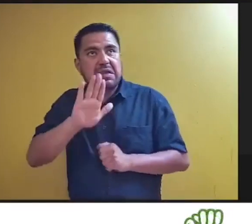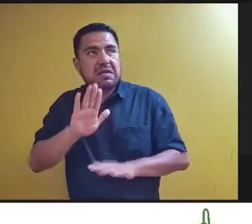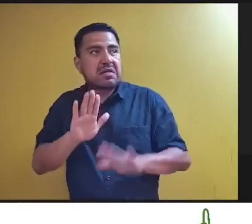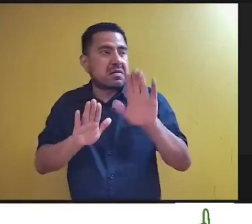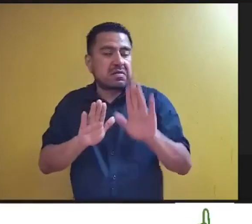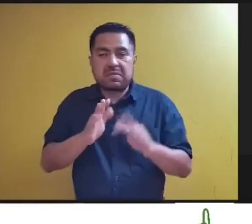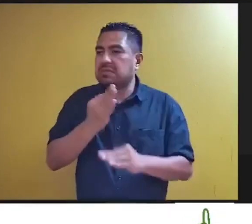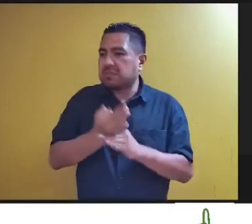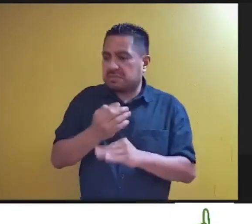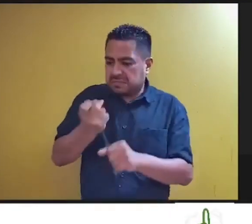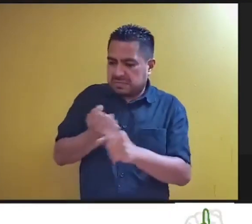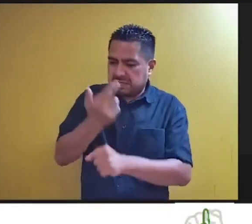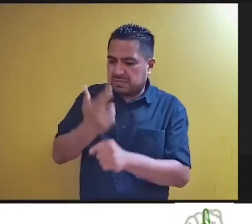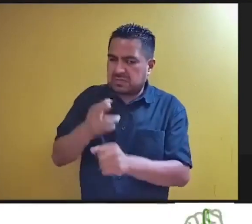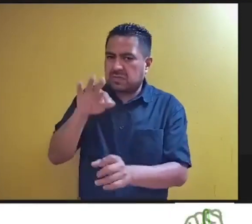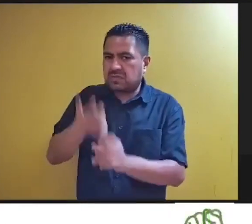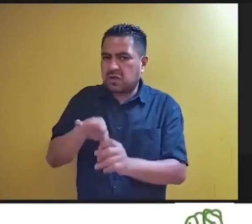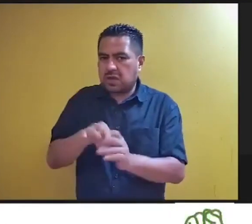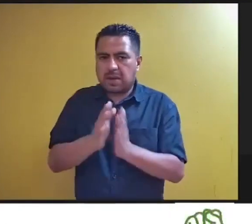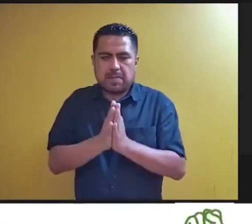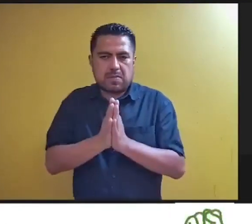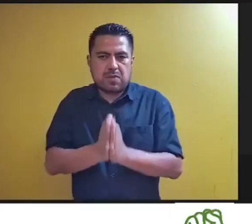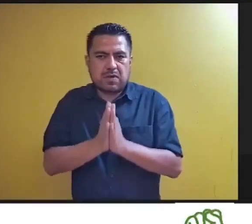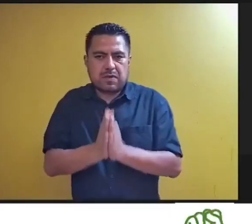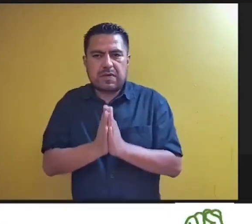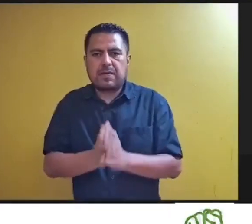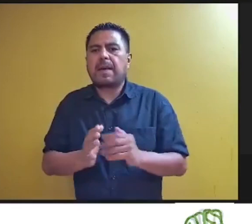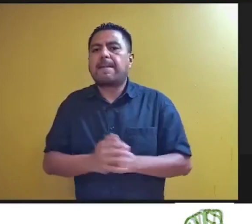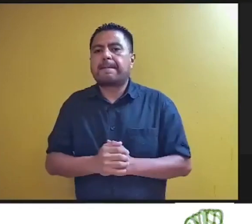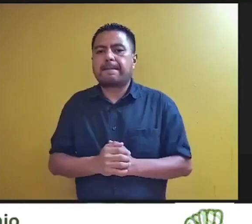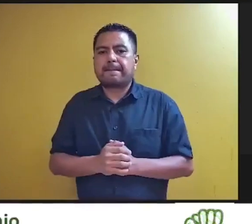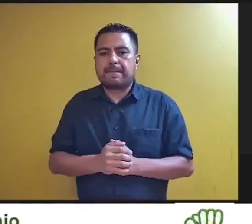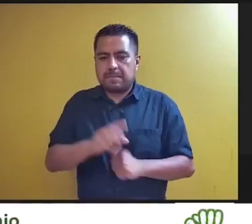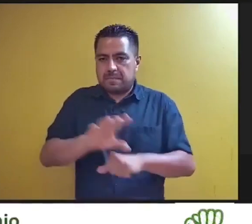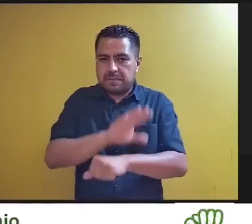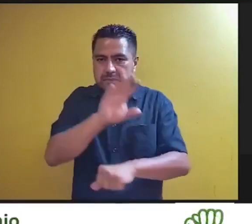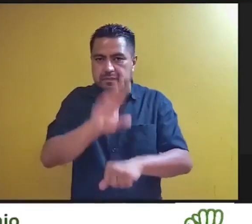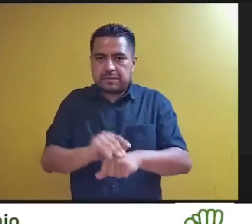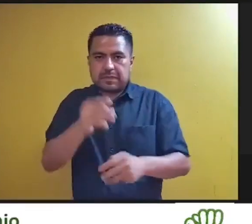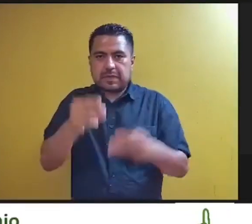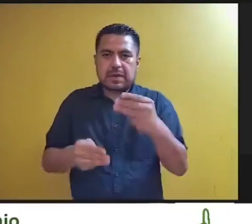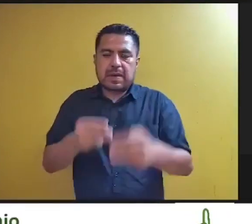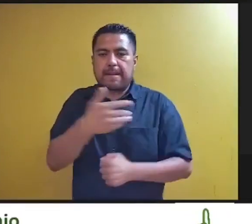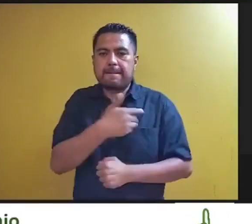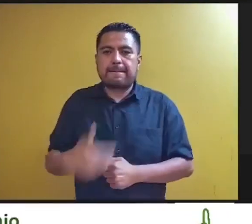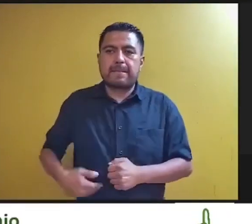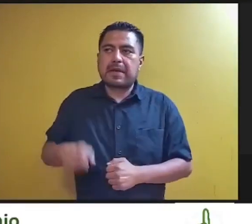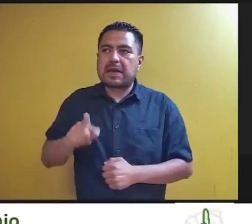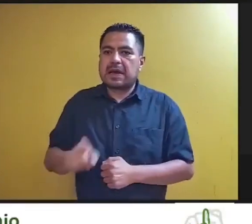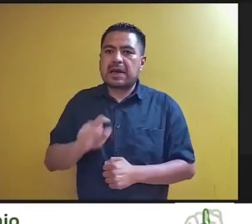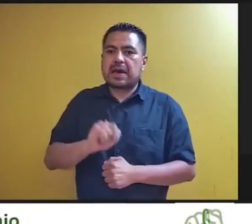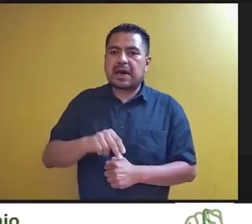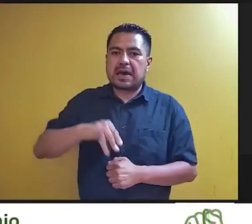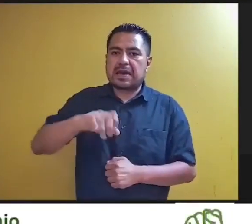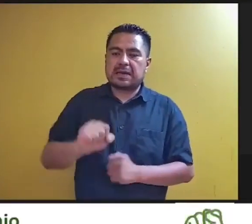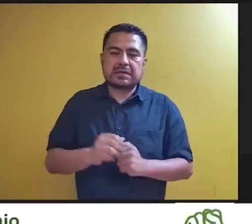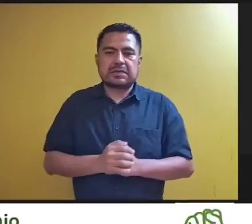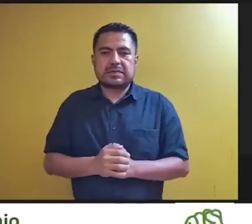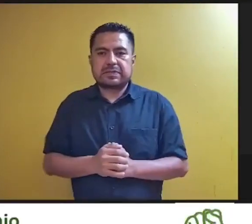al respecto, secretario, tome la votación, por favor. Con su autorización, magistrada presidenta, magistrado José Inés Betancur